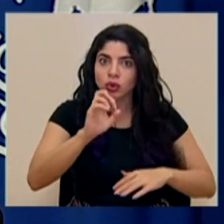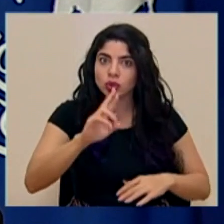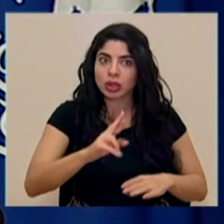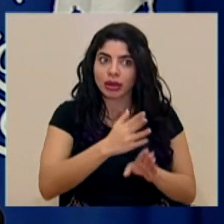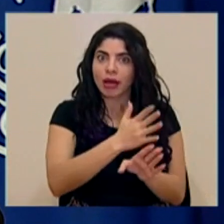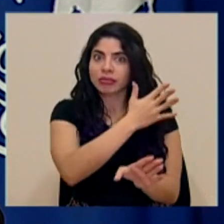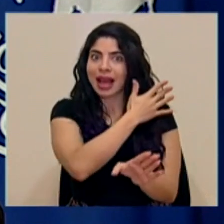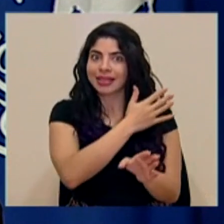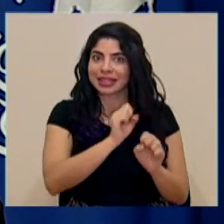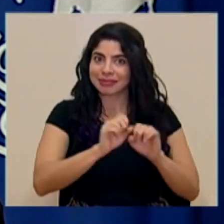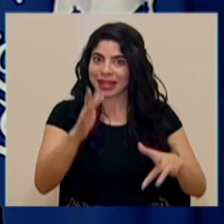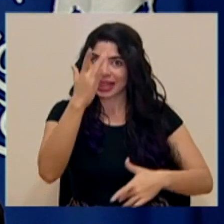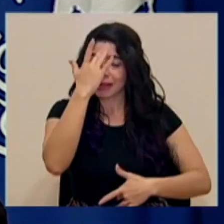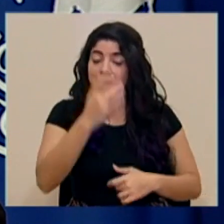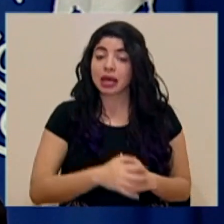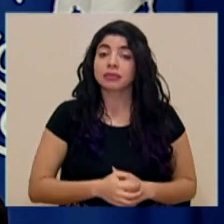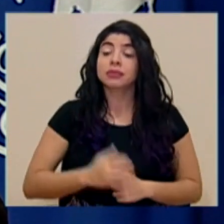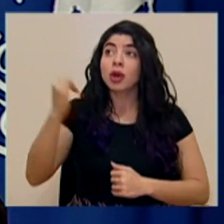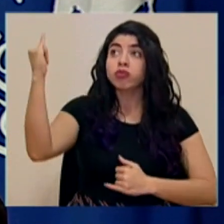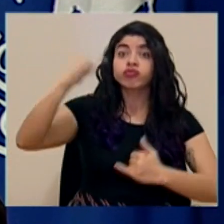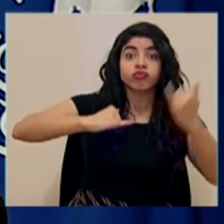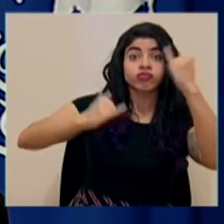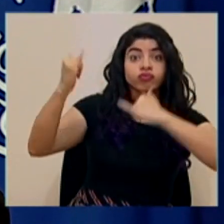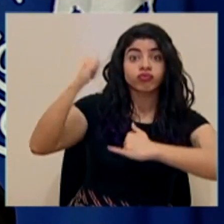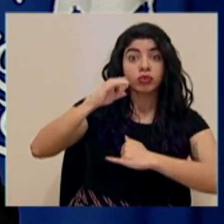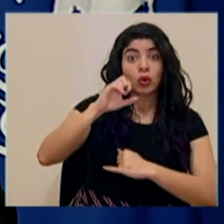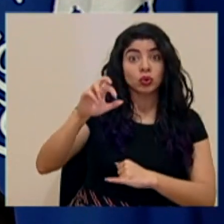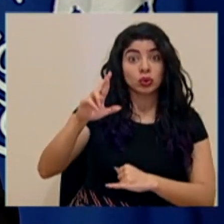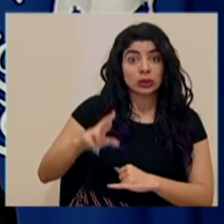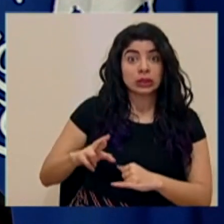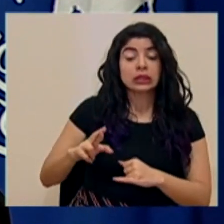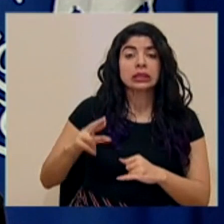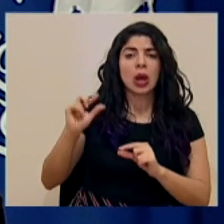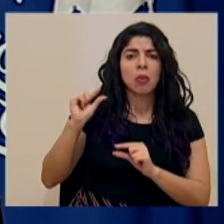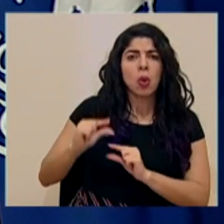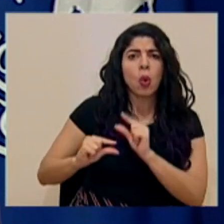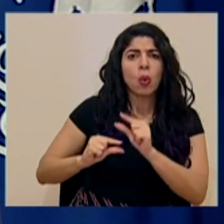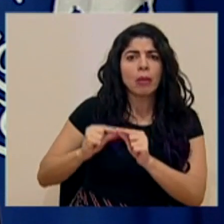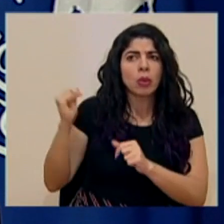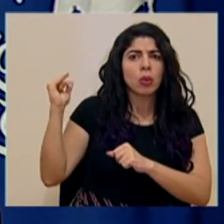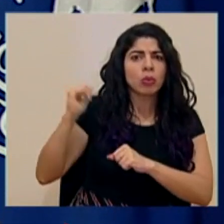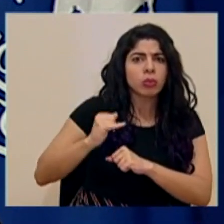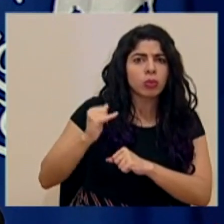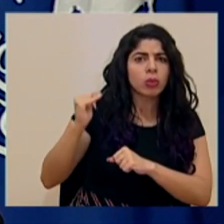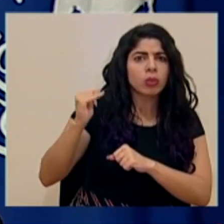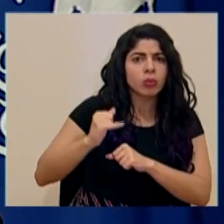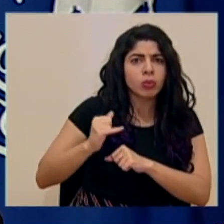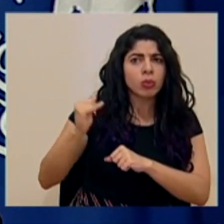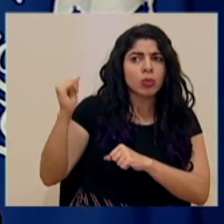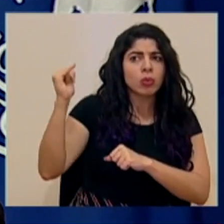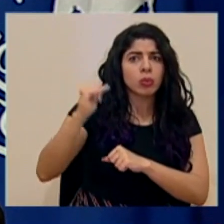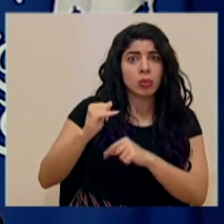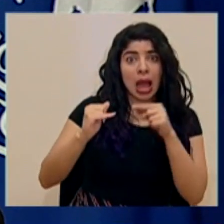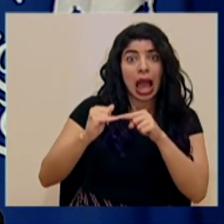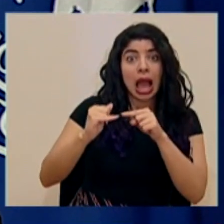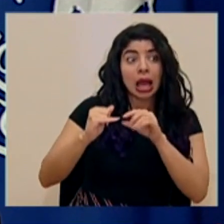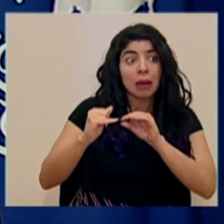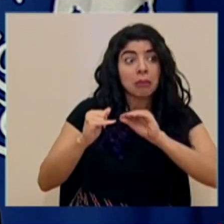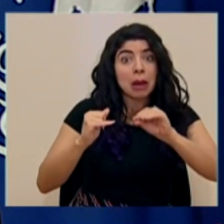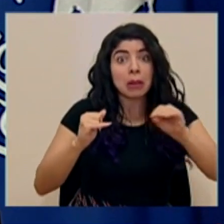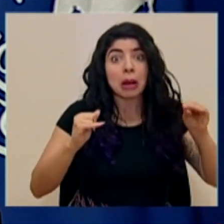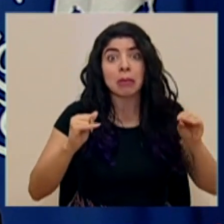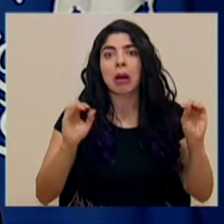El tráfico aéreo hacia Costa Rica, que hemos visto llegar gradualmente, no está siendo fuente de